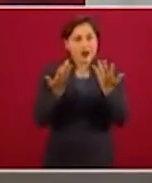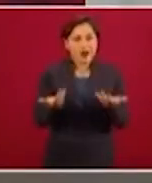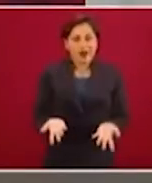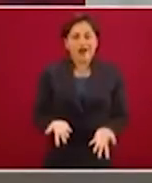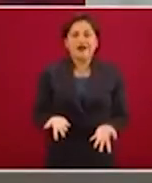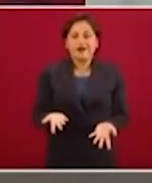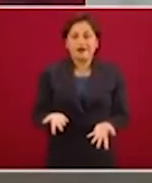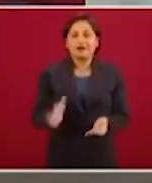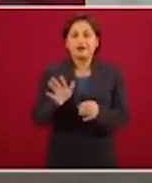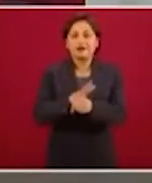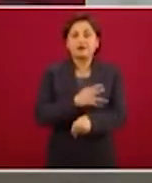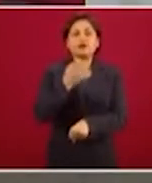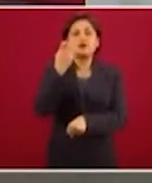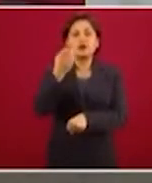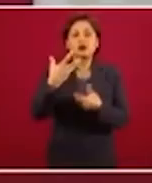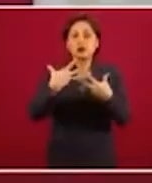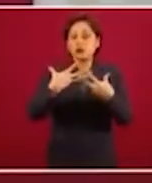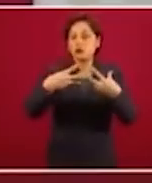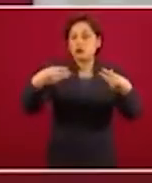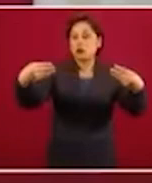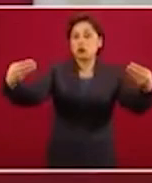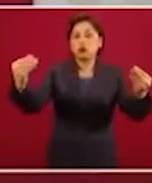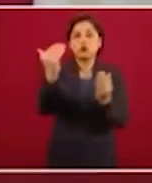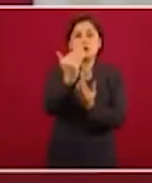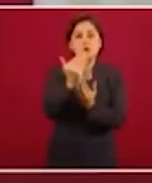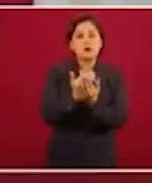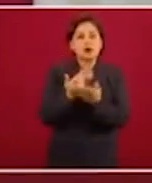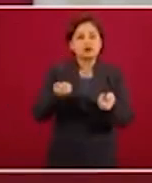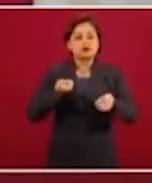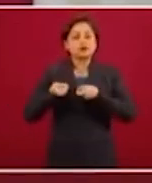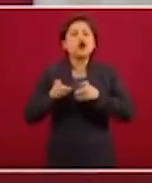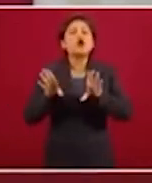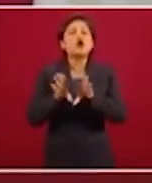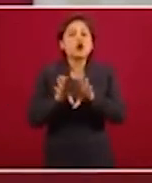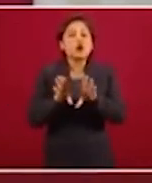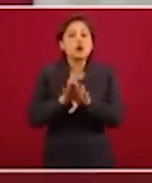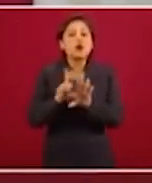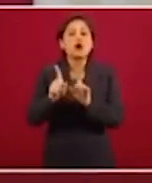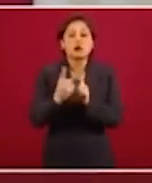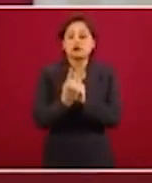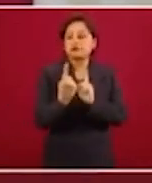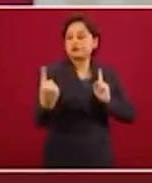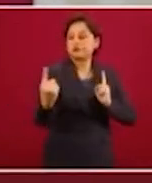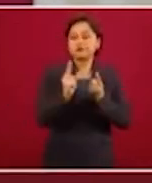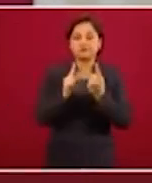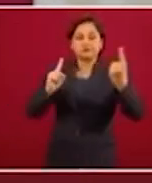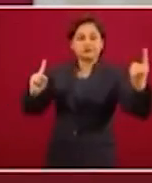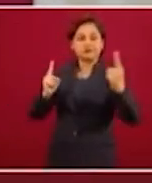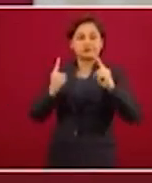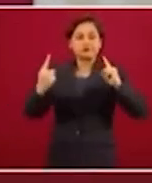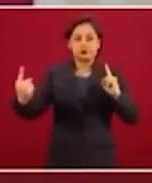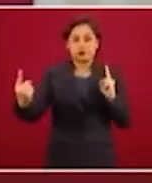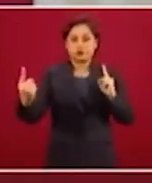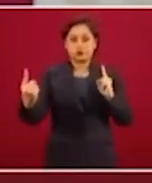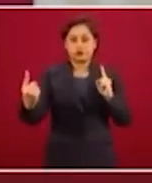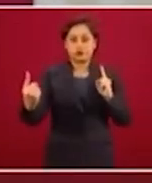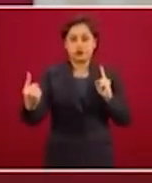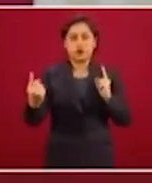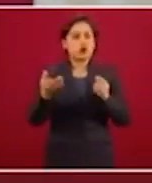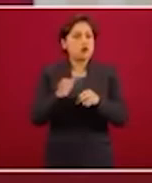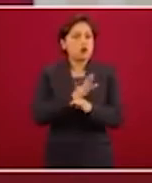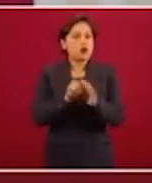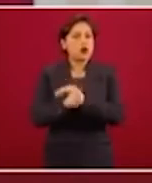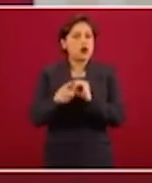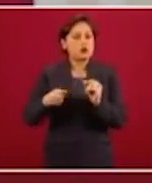contagios es que estemos a sana distancia unos de otros. Eso no quiere decir salir a la calle y simplemente marcar mi